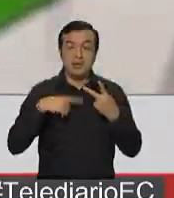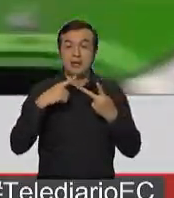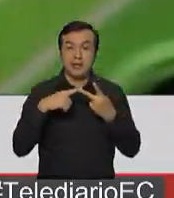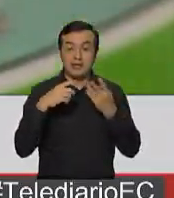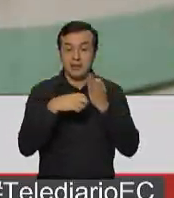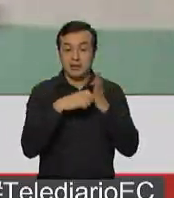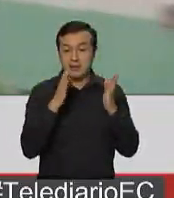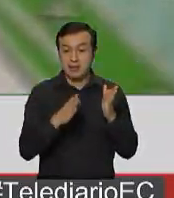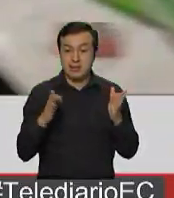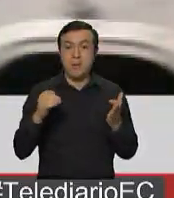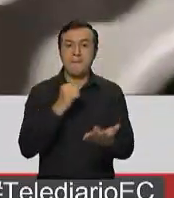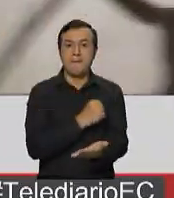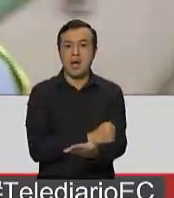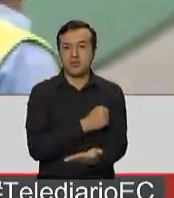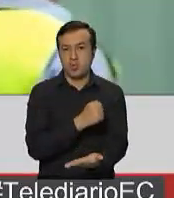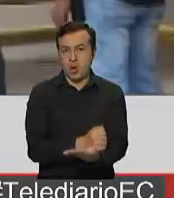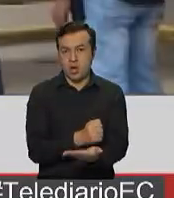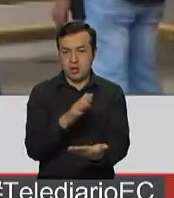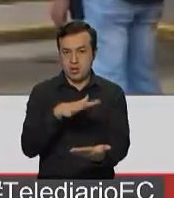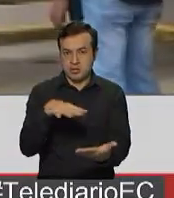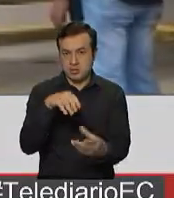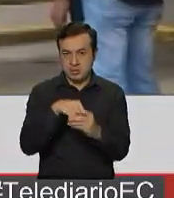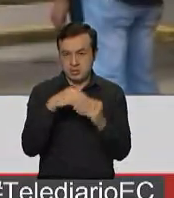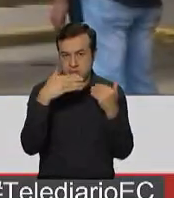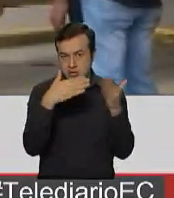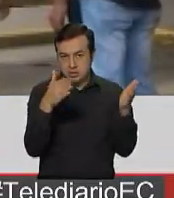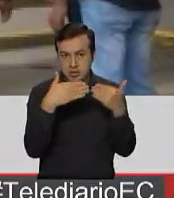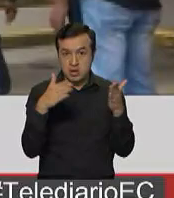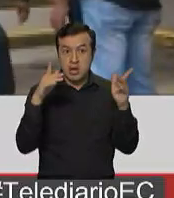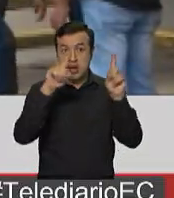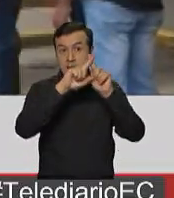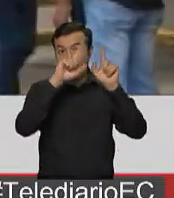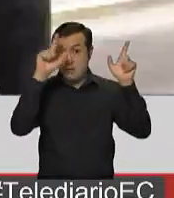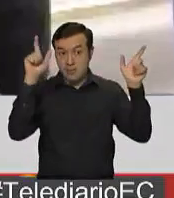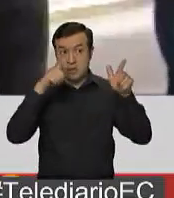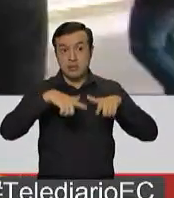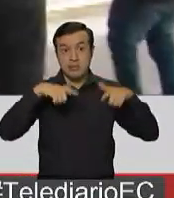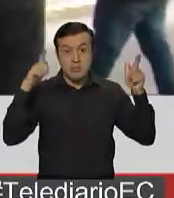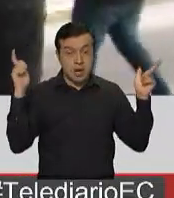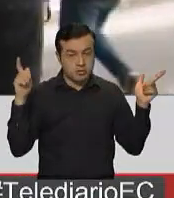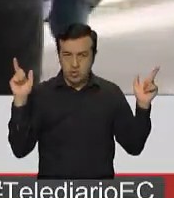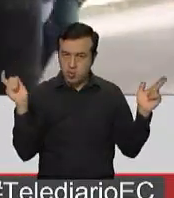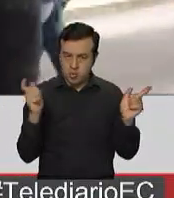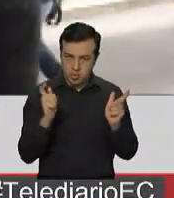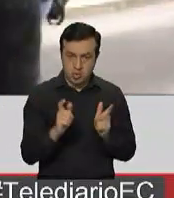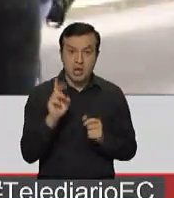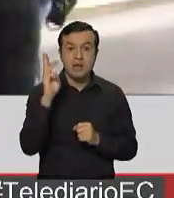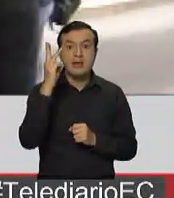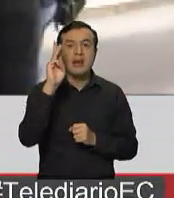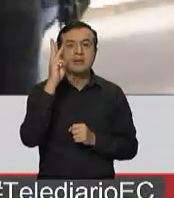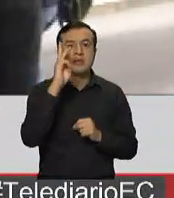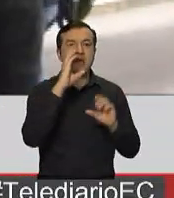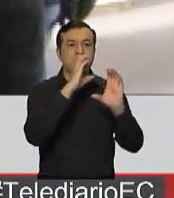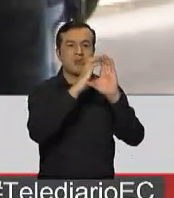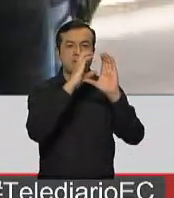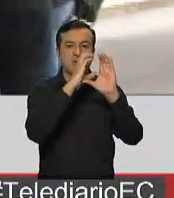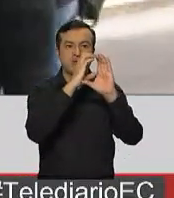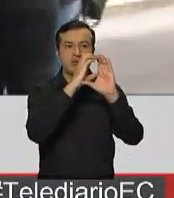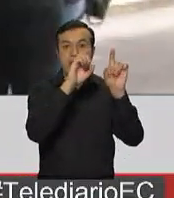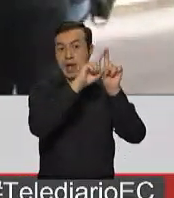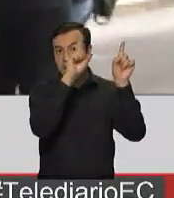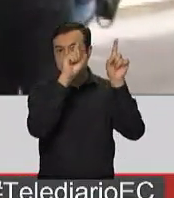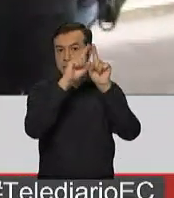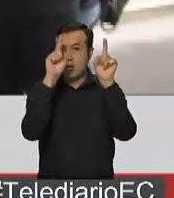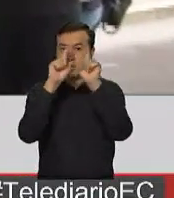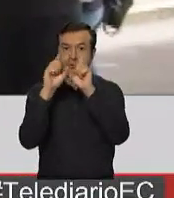intercantonal. Se lo realizará de lunes a sábado y con menos cooperativas de lo habitual. 16 cooperativas intraprovinciales que